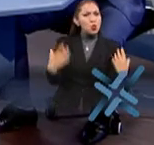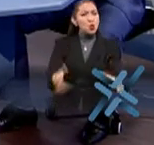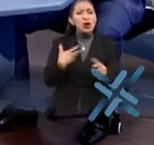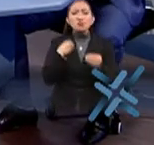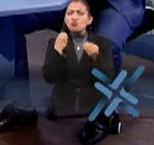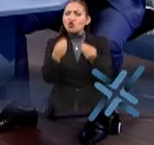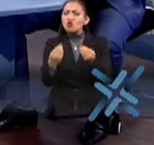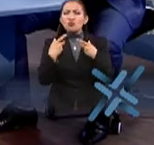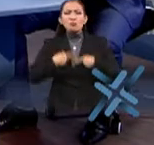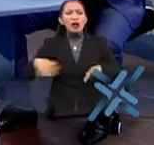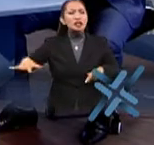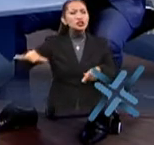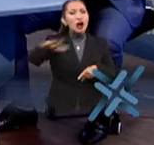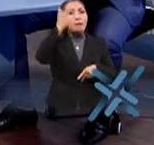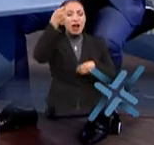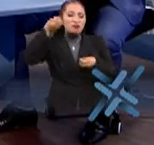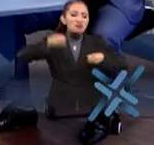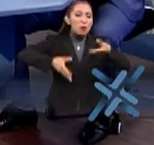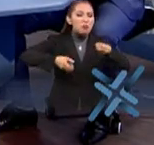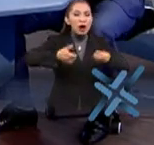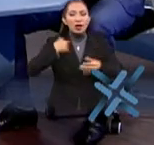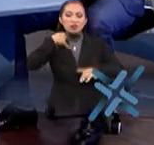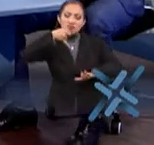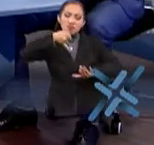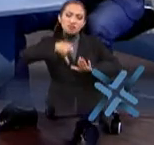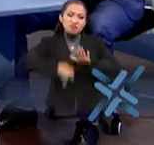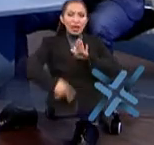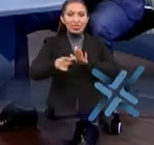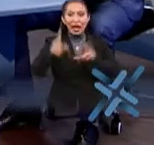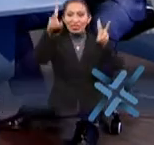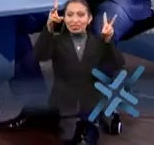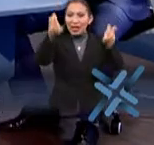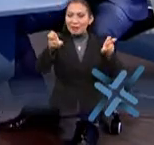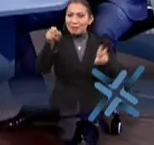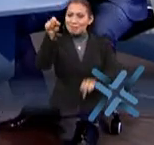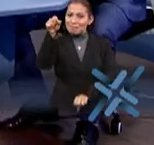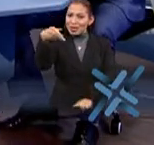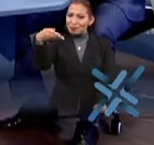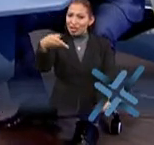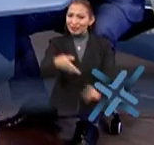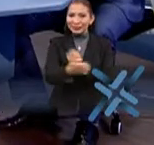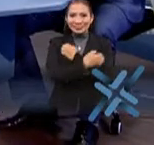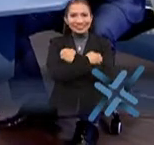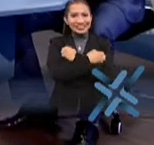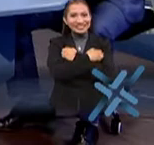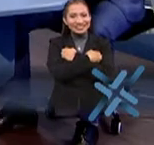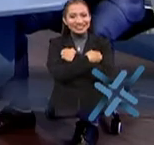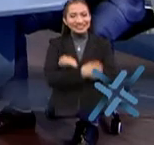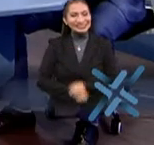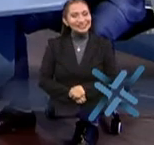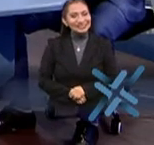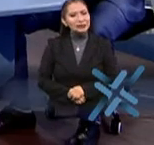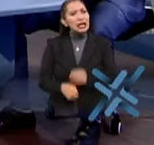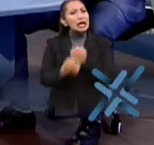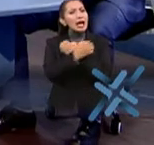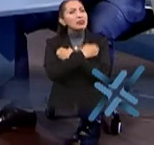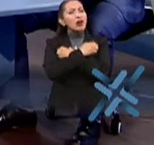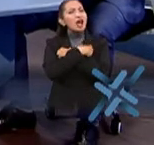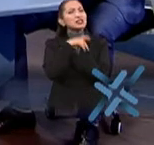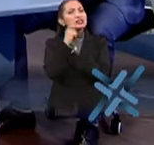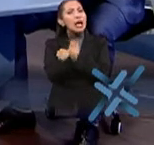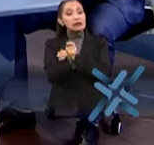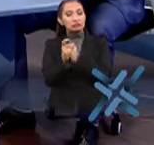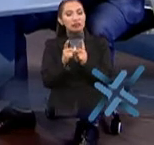entre muchos otros, para contribuir al manejo y profundidad de los temas precisamente en educación. La educación es